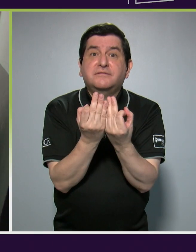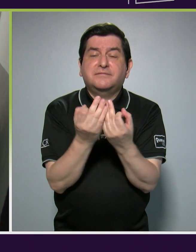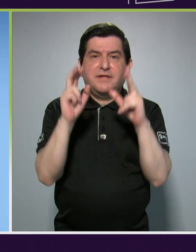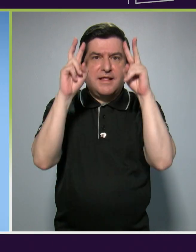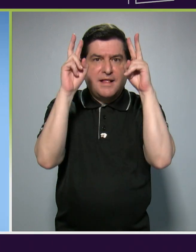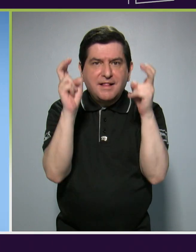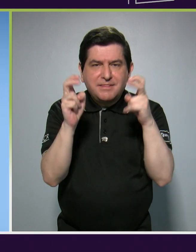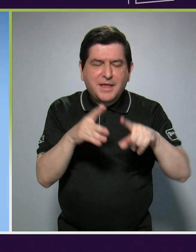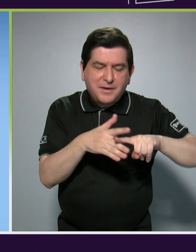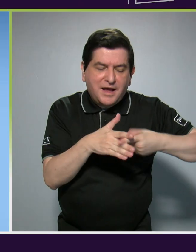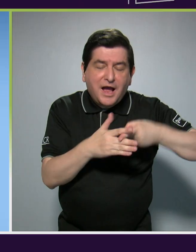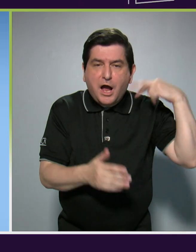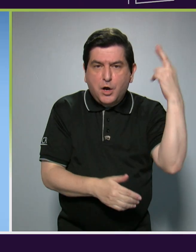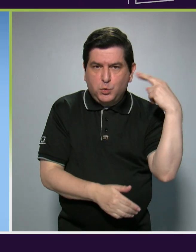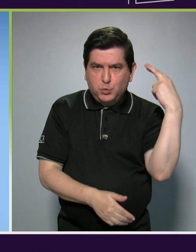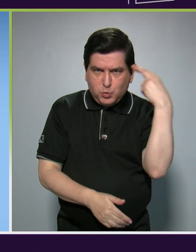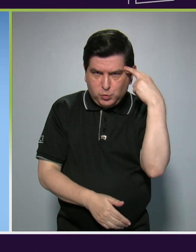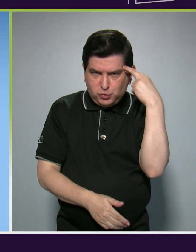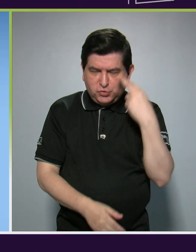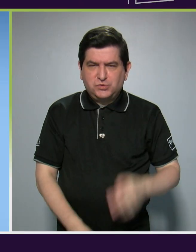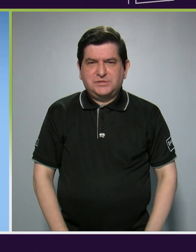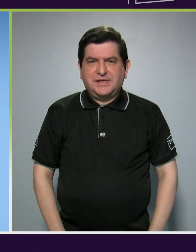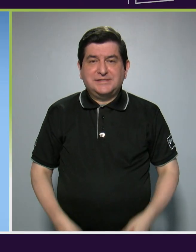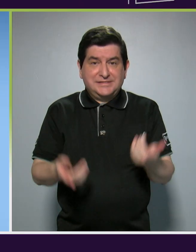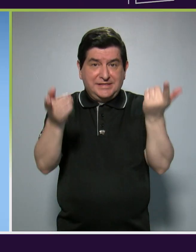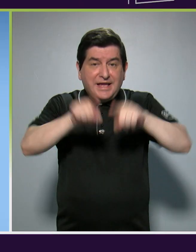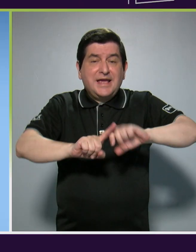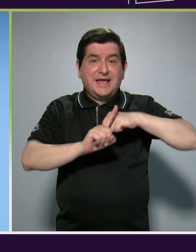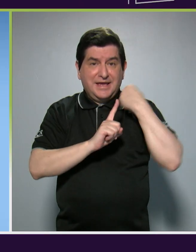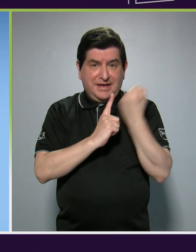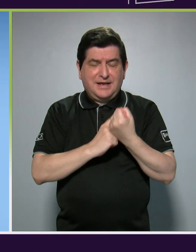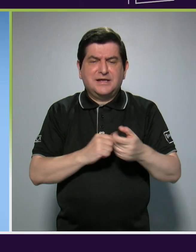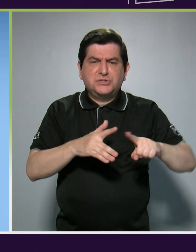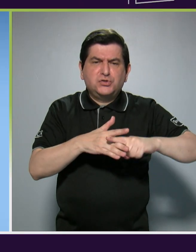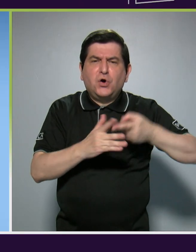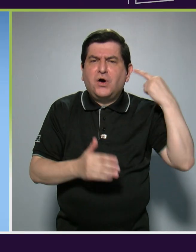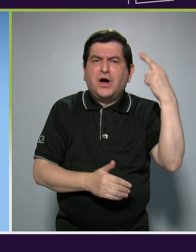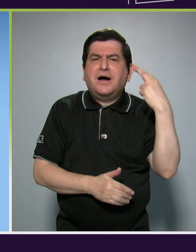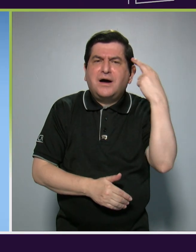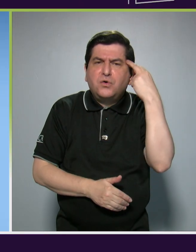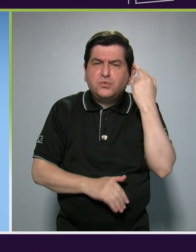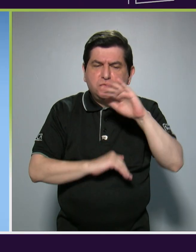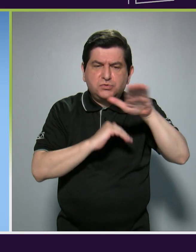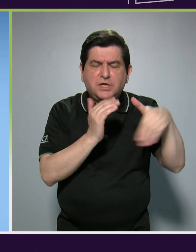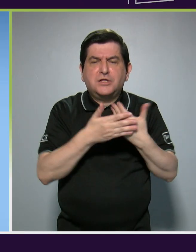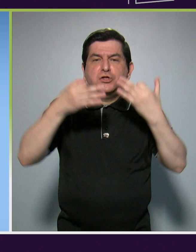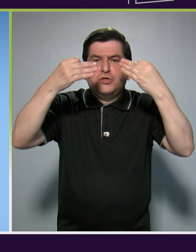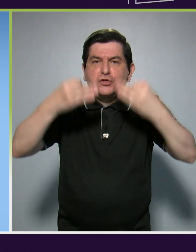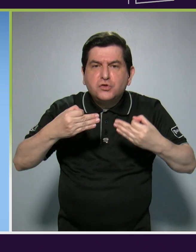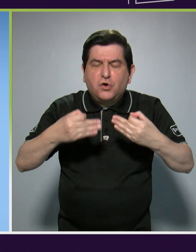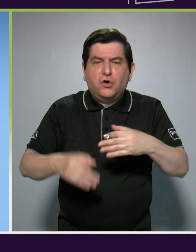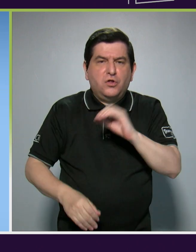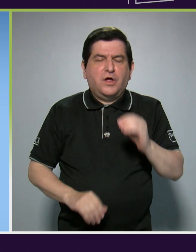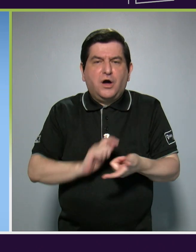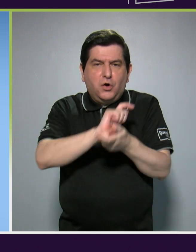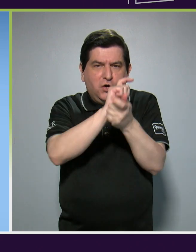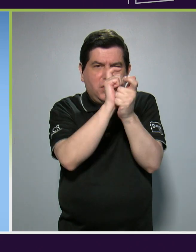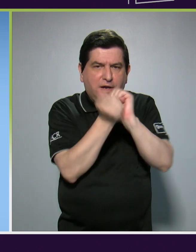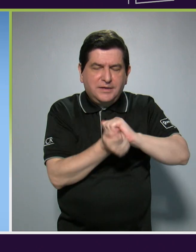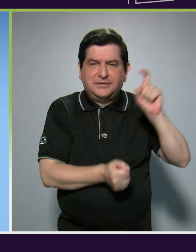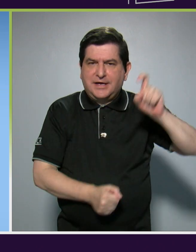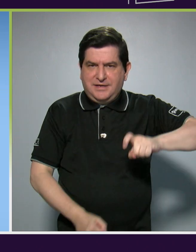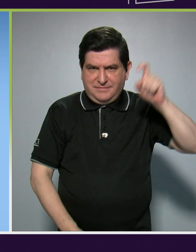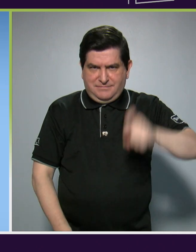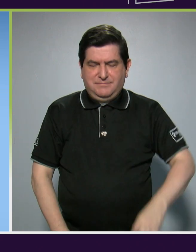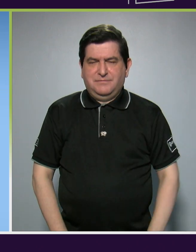tema de los ajustes razonables que se vio en este caso. El ajuste razonable es cualquier medida o adaptación